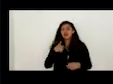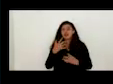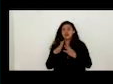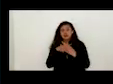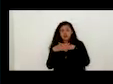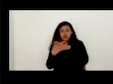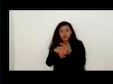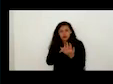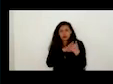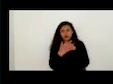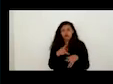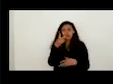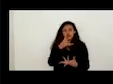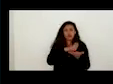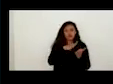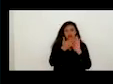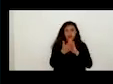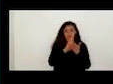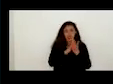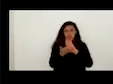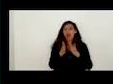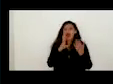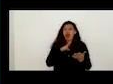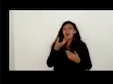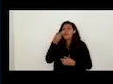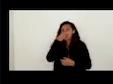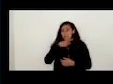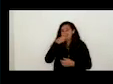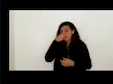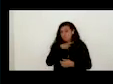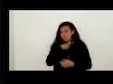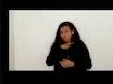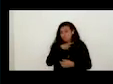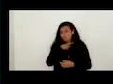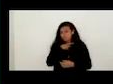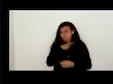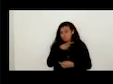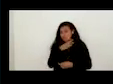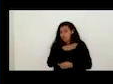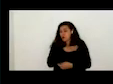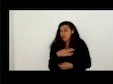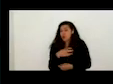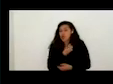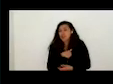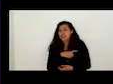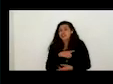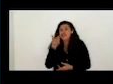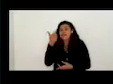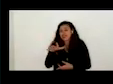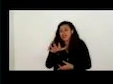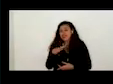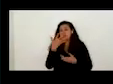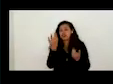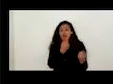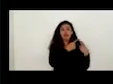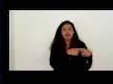simplemente con 2 tortillas, estoy teniendo un desayuno bastante saludable a bajo costo, a diferencia de